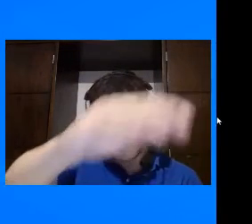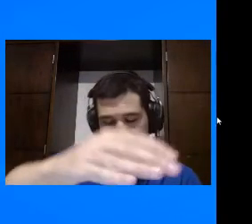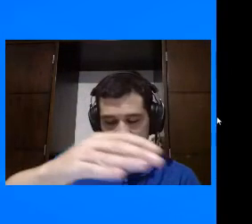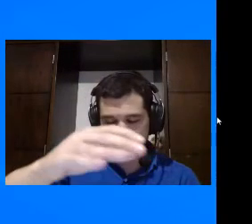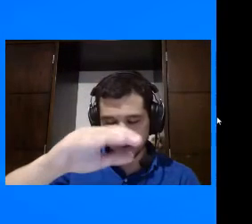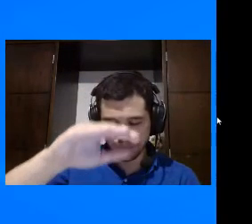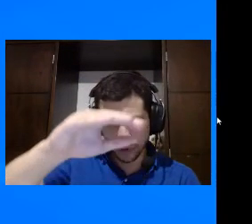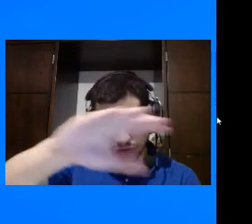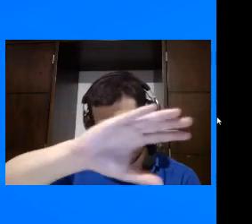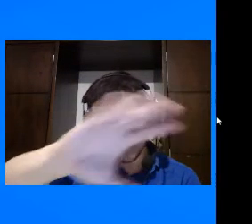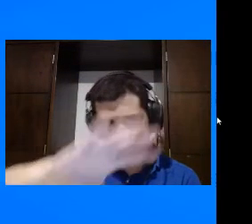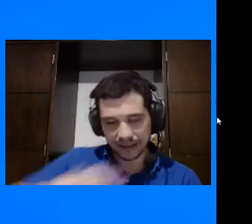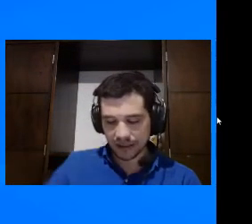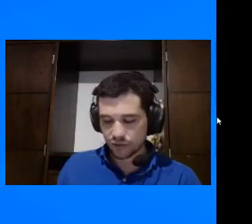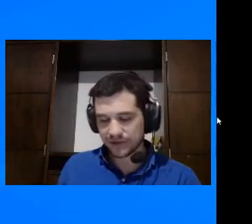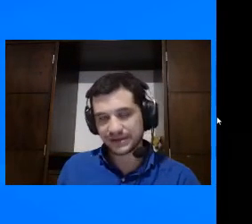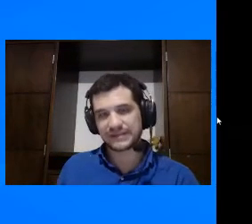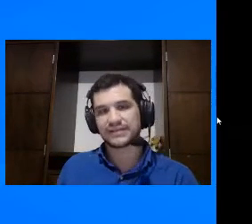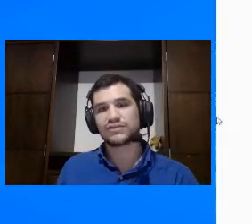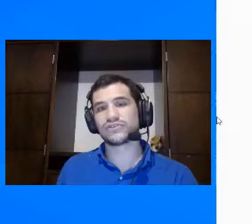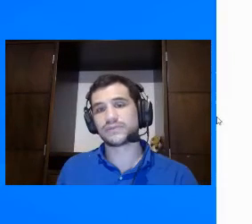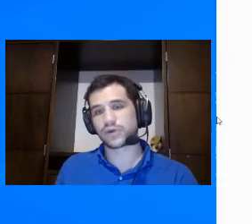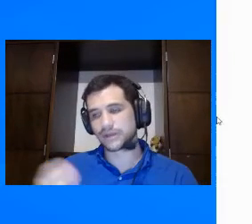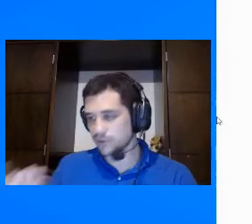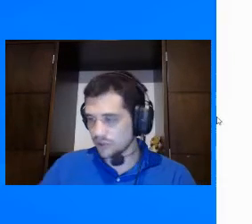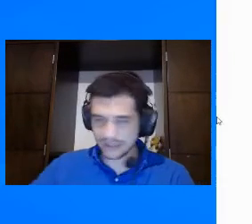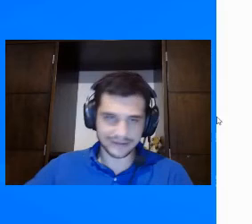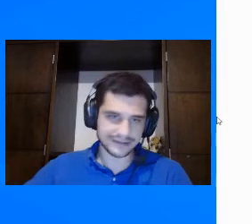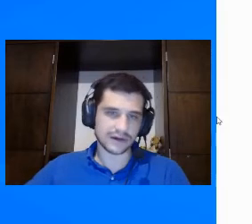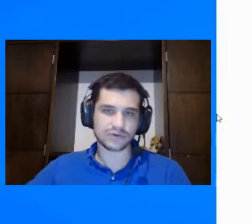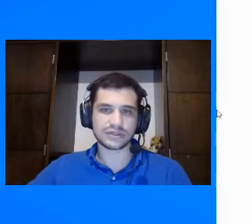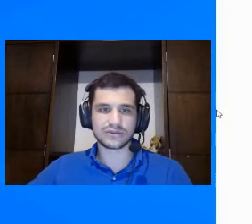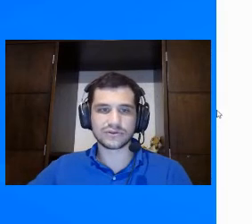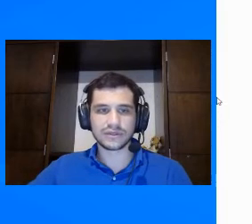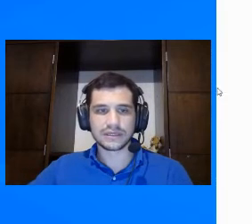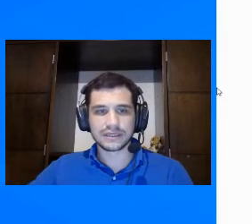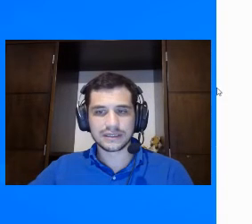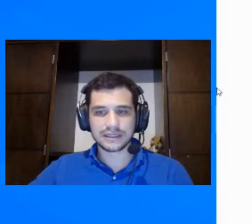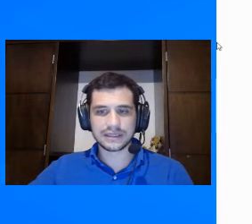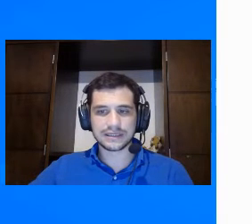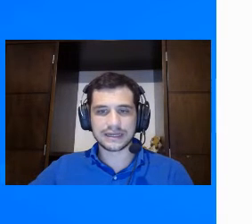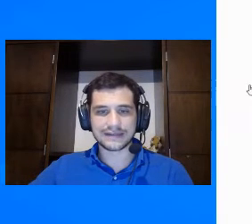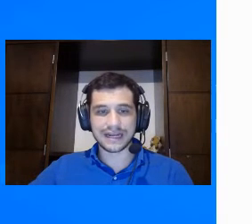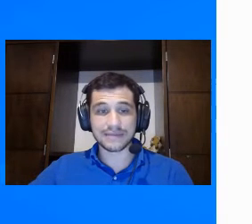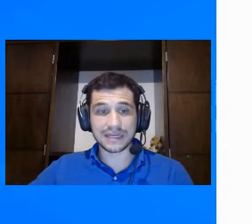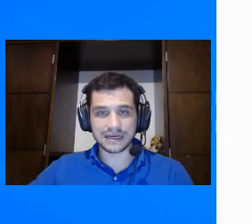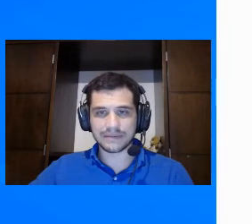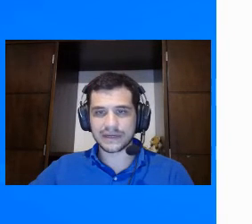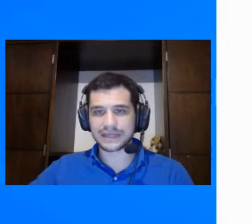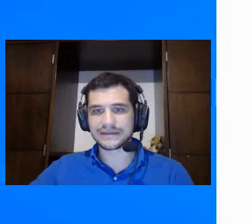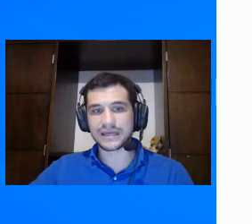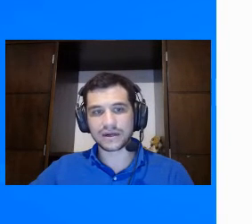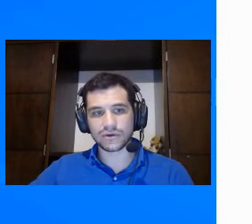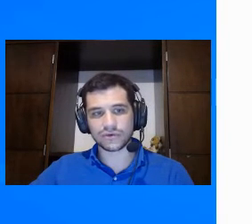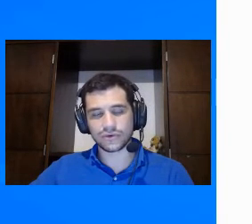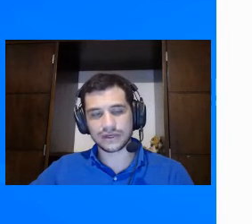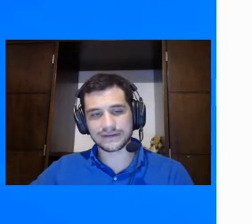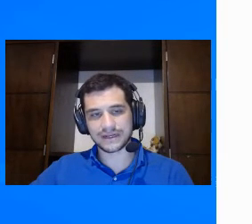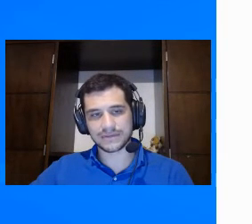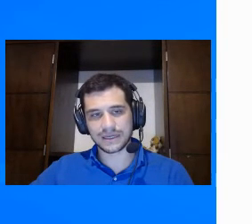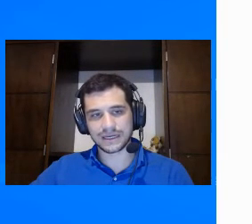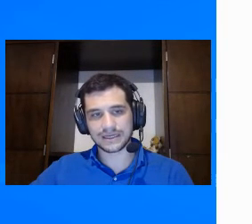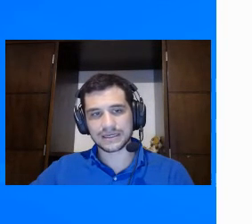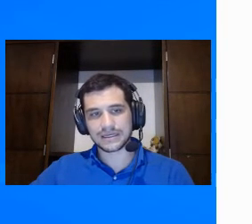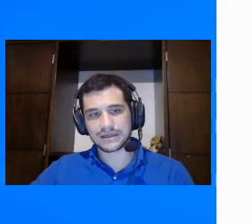a presentarles un poquito más en detalle algunas de estas. Entonces, por ejemplo, lo que les estaba contando de la cerámica para entierros o de